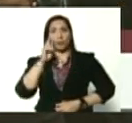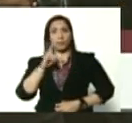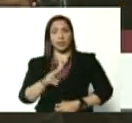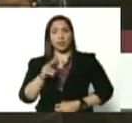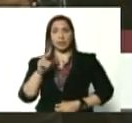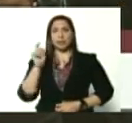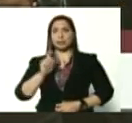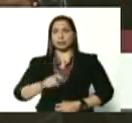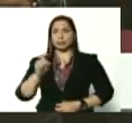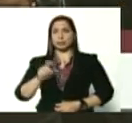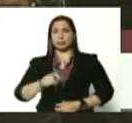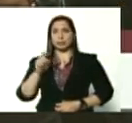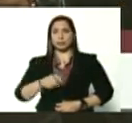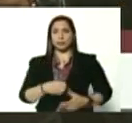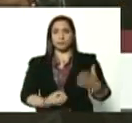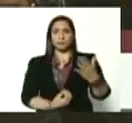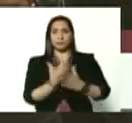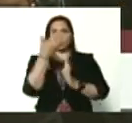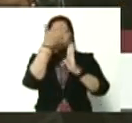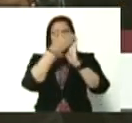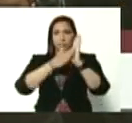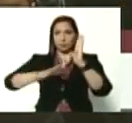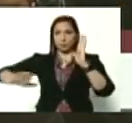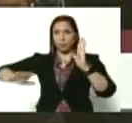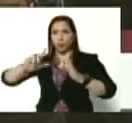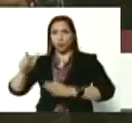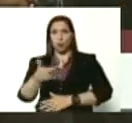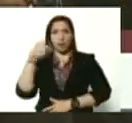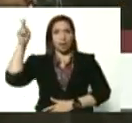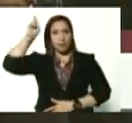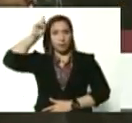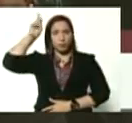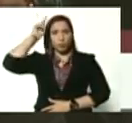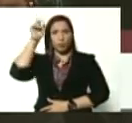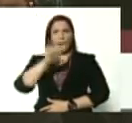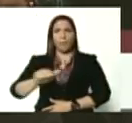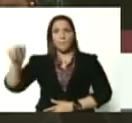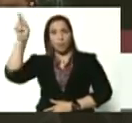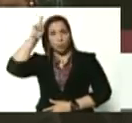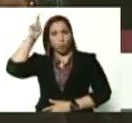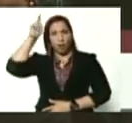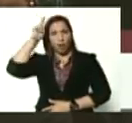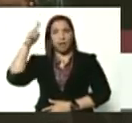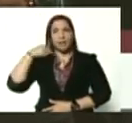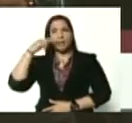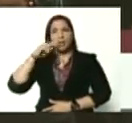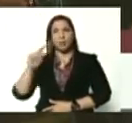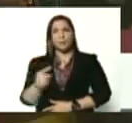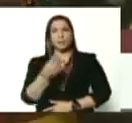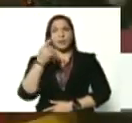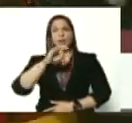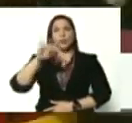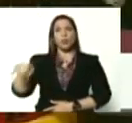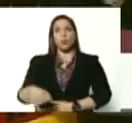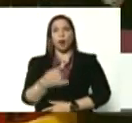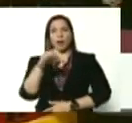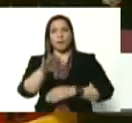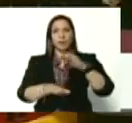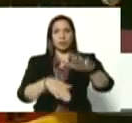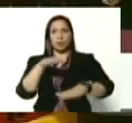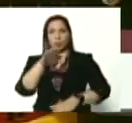refundar el panteón nacional con guaicaipuro y apacuana con el negro primero y la negra hipólita con juana ramírez la avanzadora